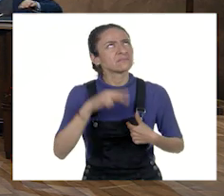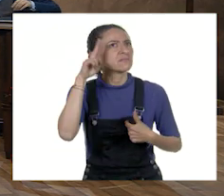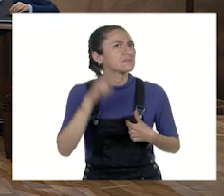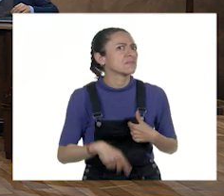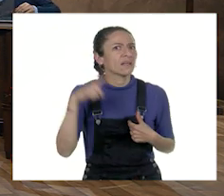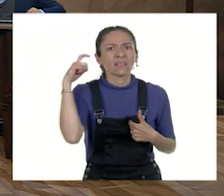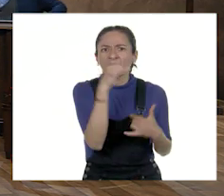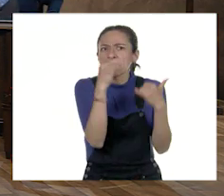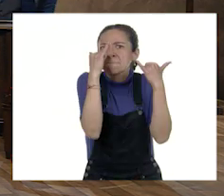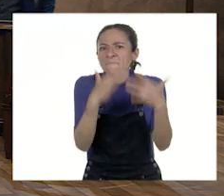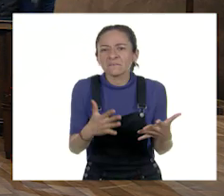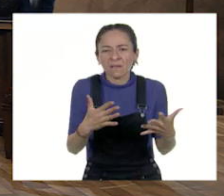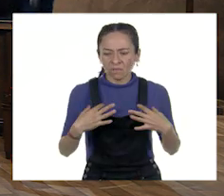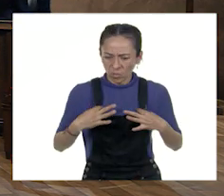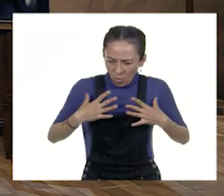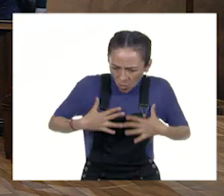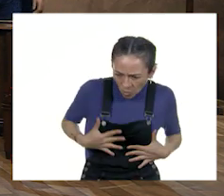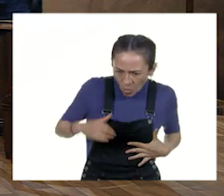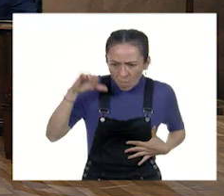poner.